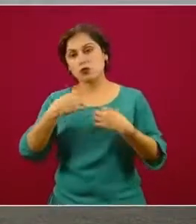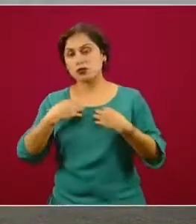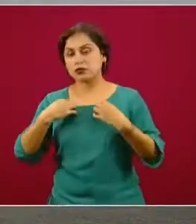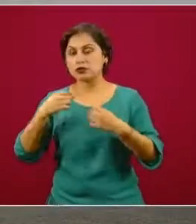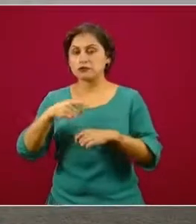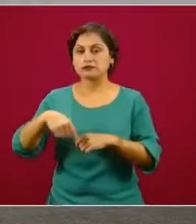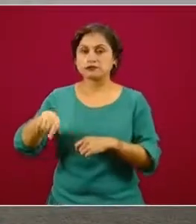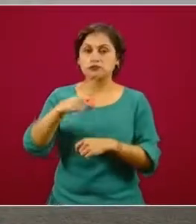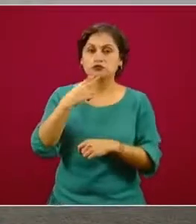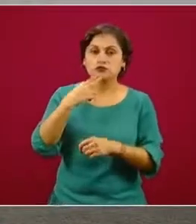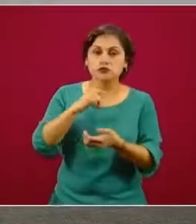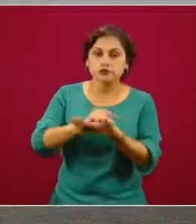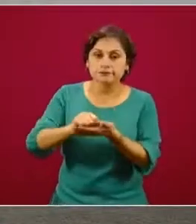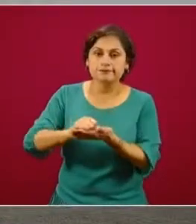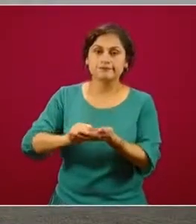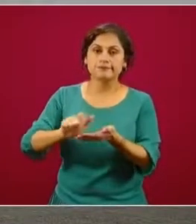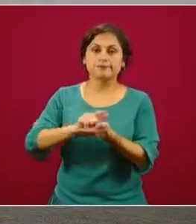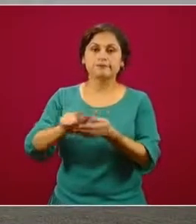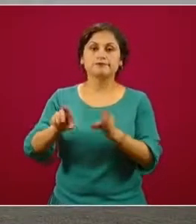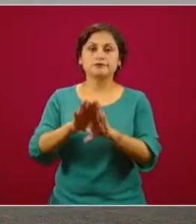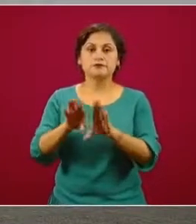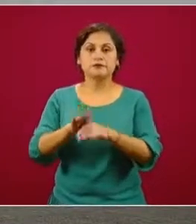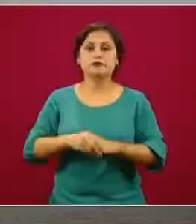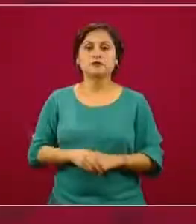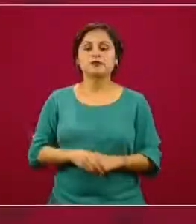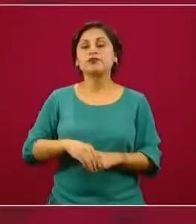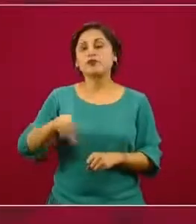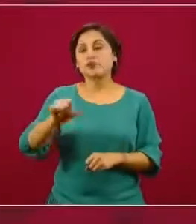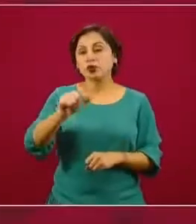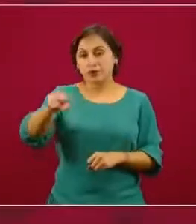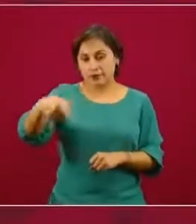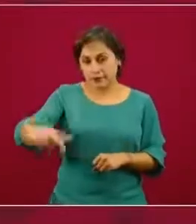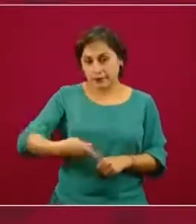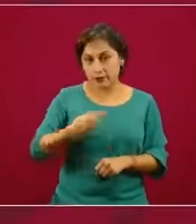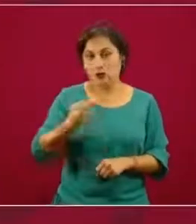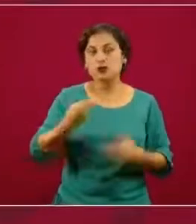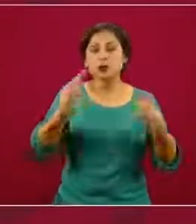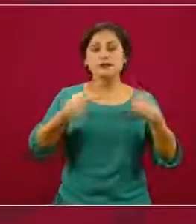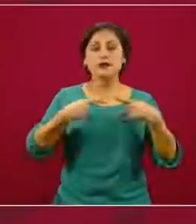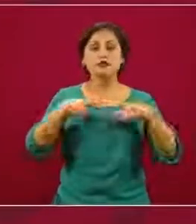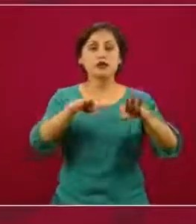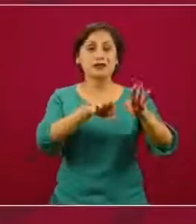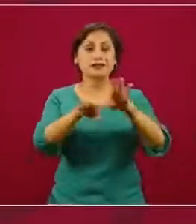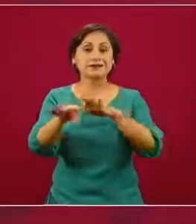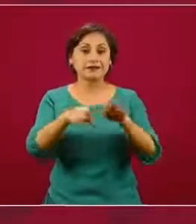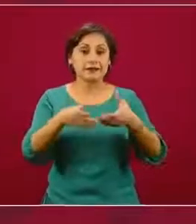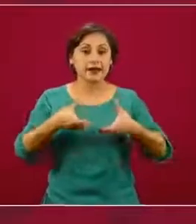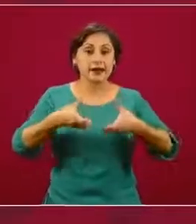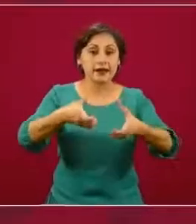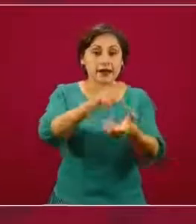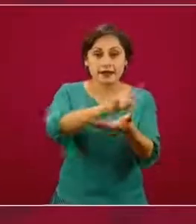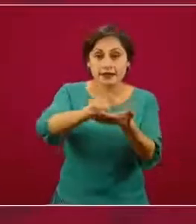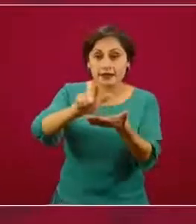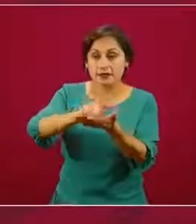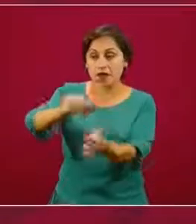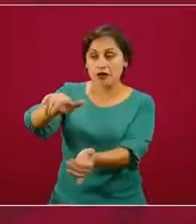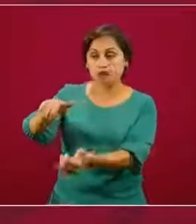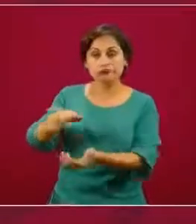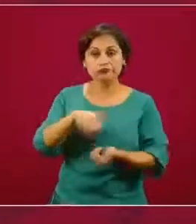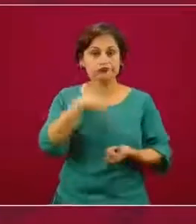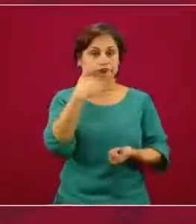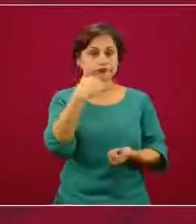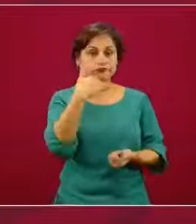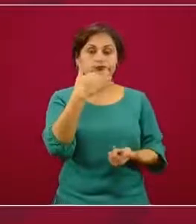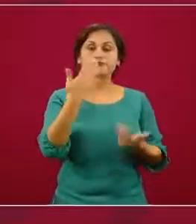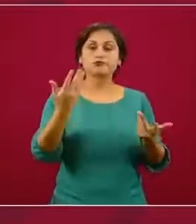el personal que trabaja en la limpieza y la recolección de residuos es un conjunto de personas que